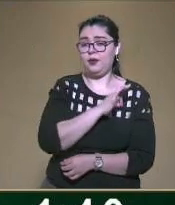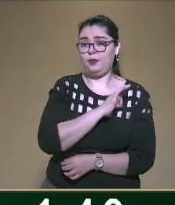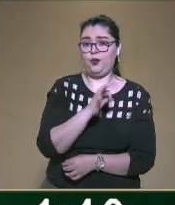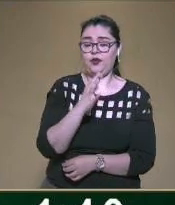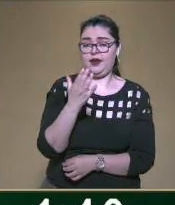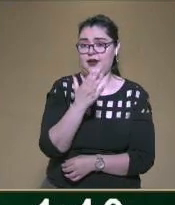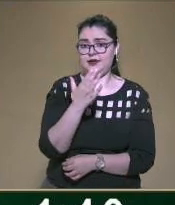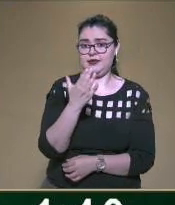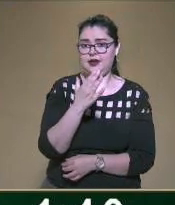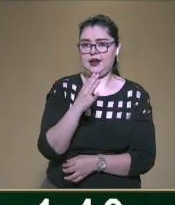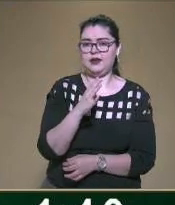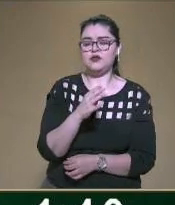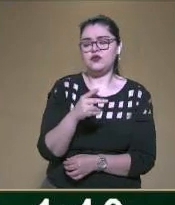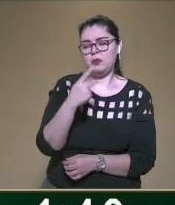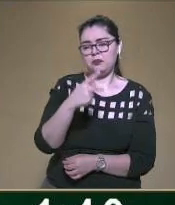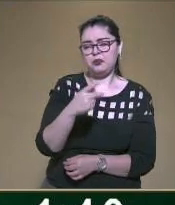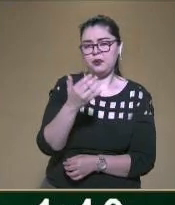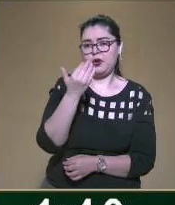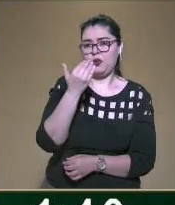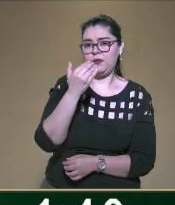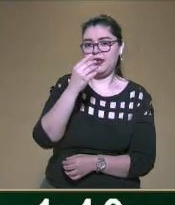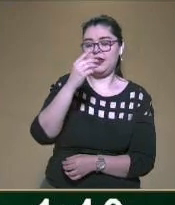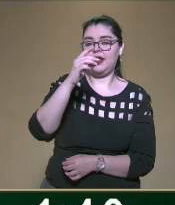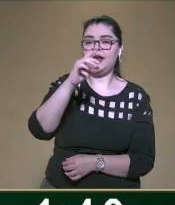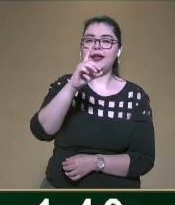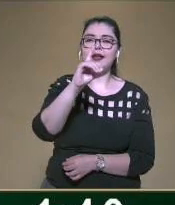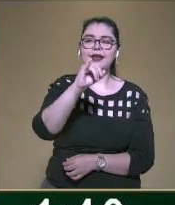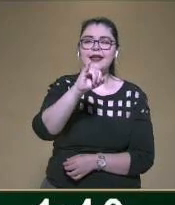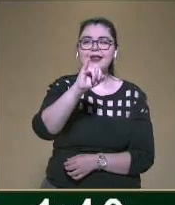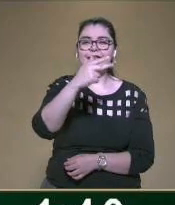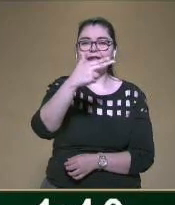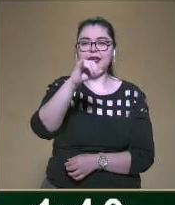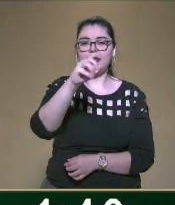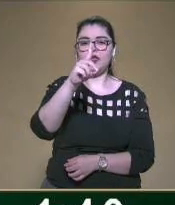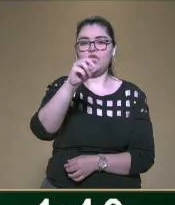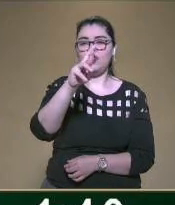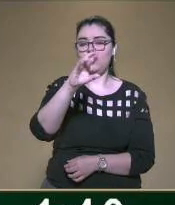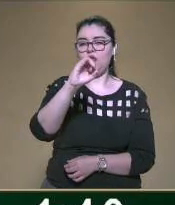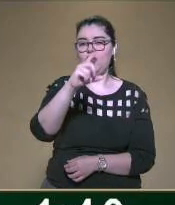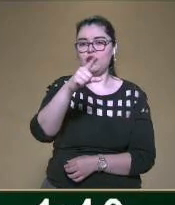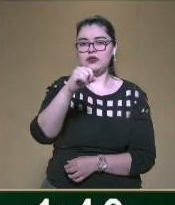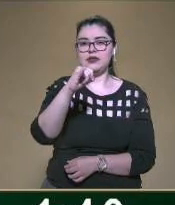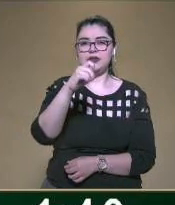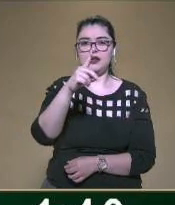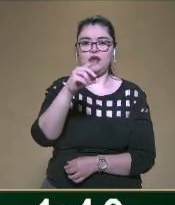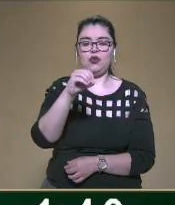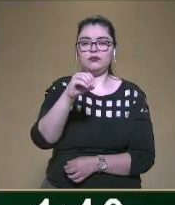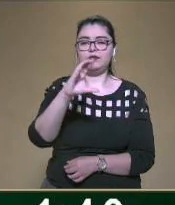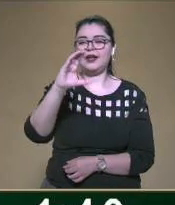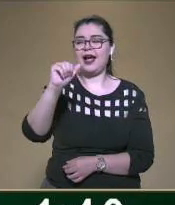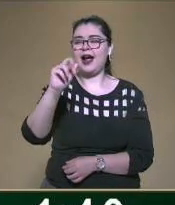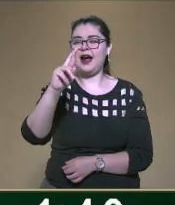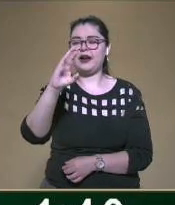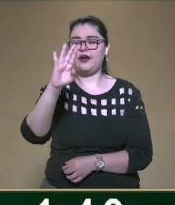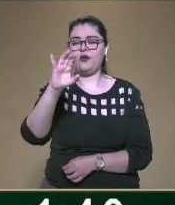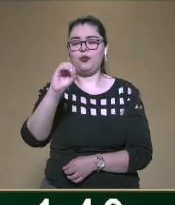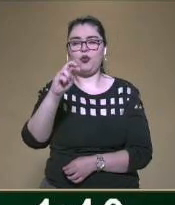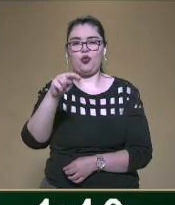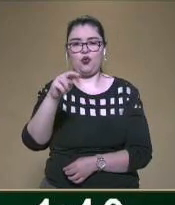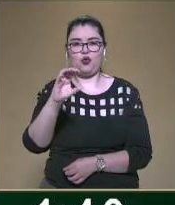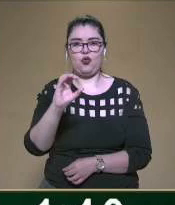de carbono, que es lo que respira Muy y bien. Lo convierte en oxígeno, maestro. También necesita agua y minerales